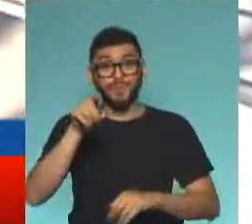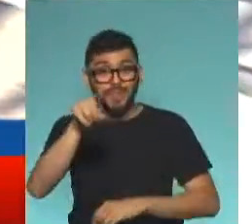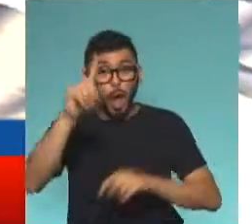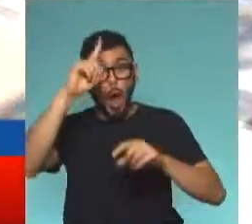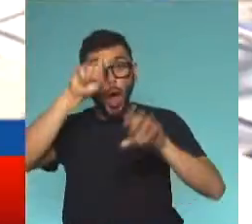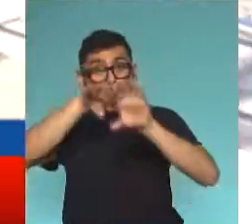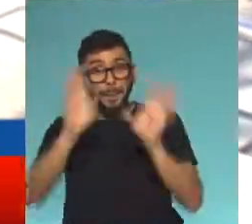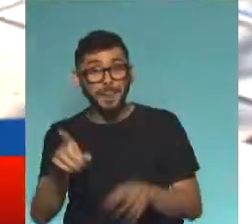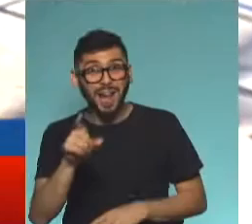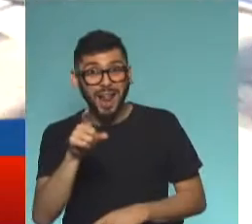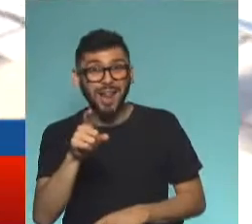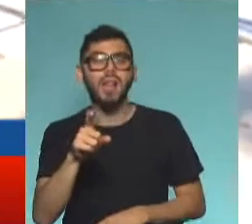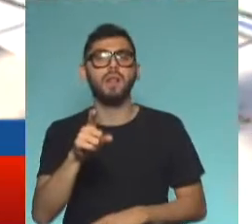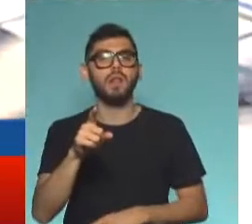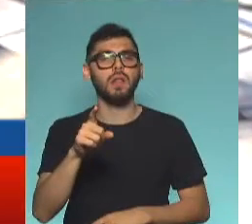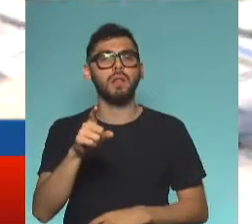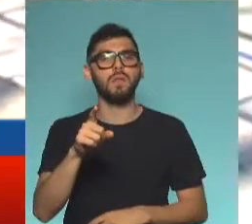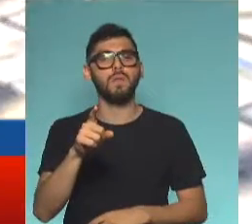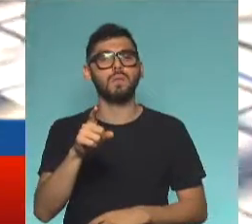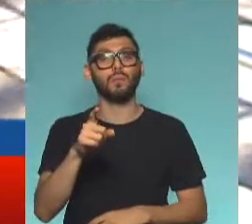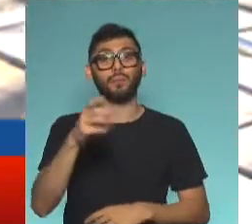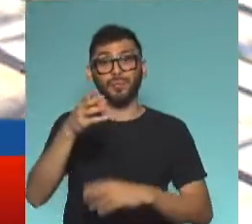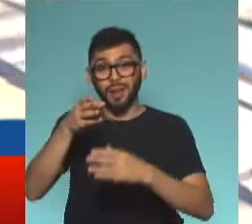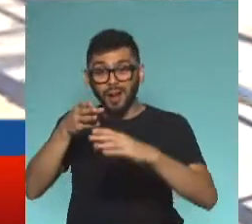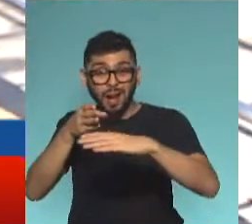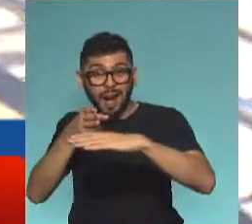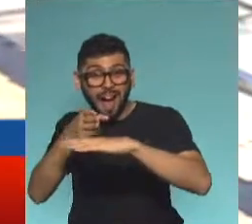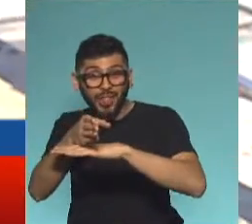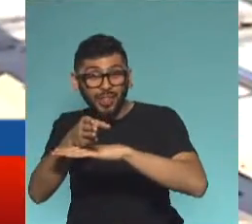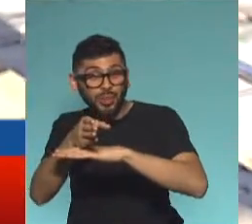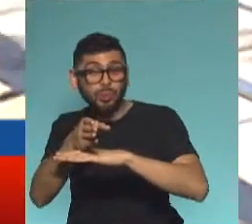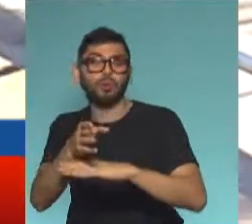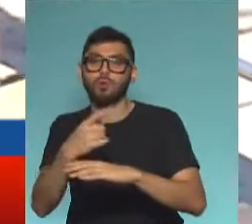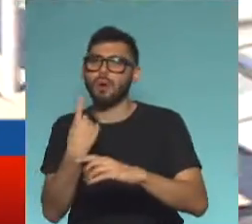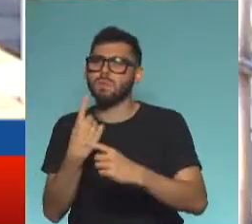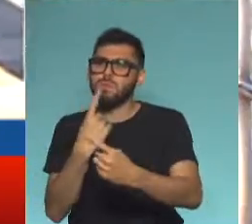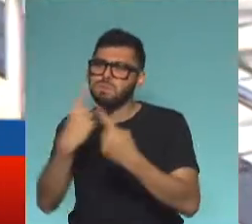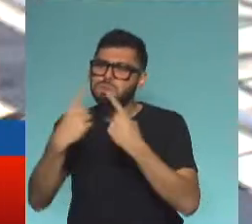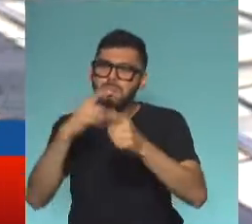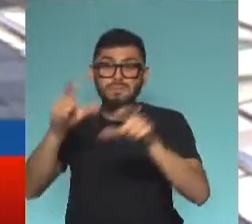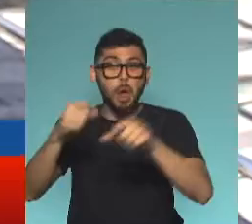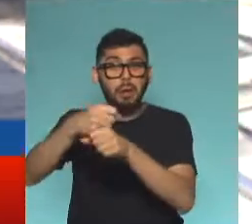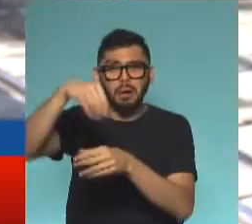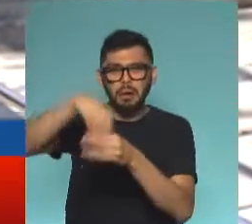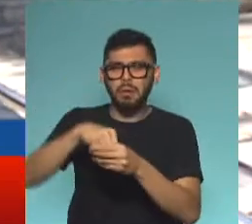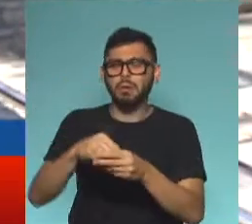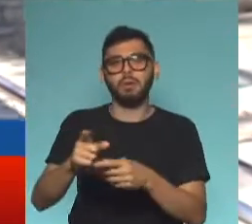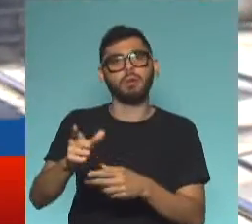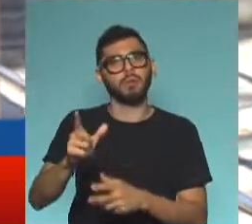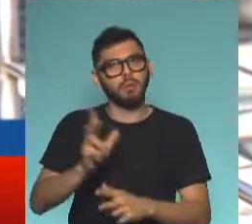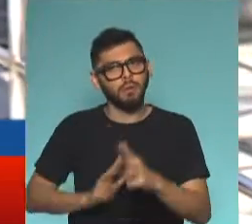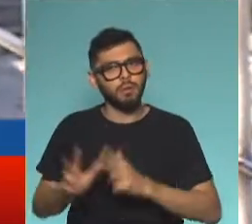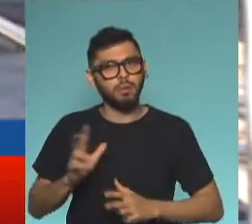estamos viendo nosotros en este momento, en el interior, cuando hablamos con el personal, nos dicen que